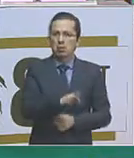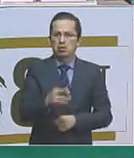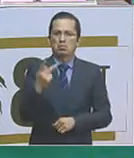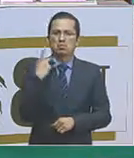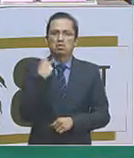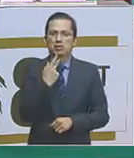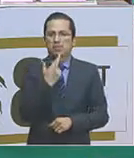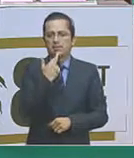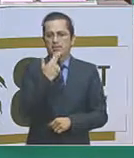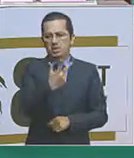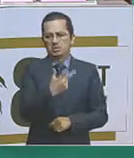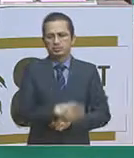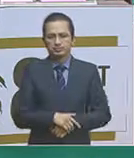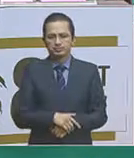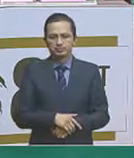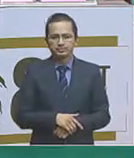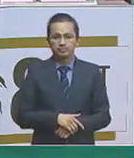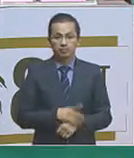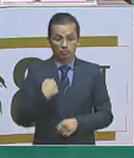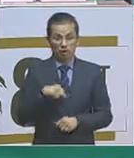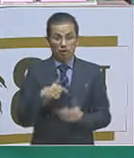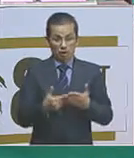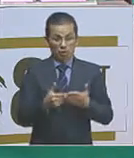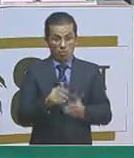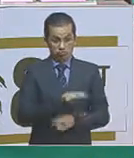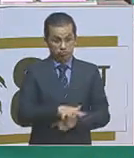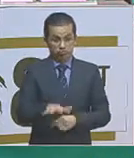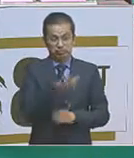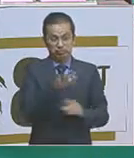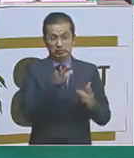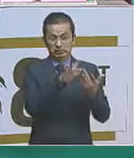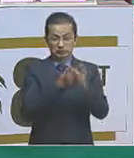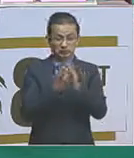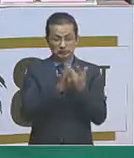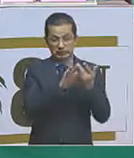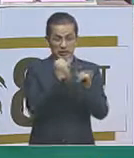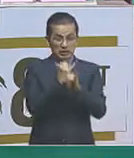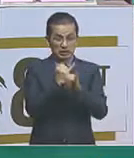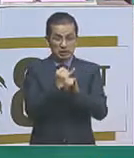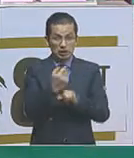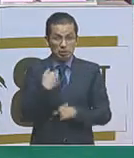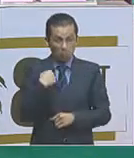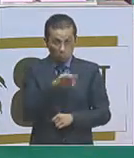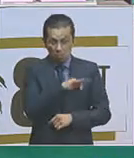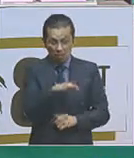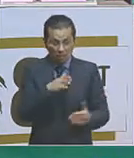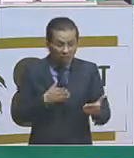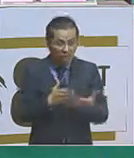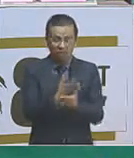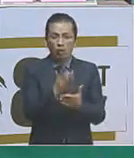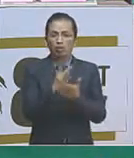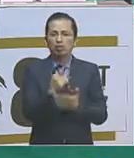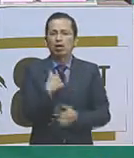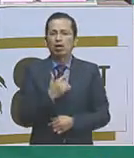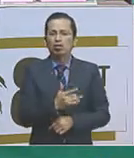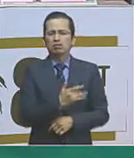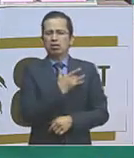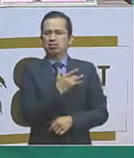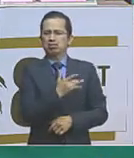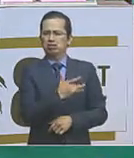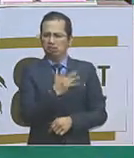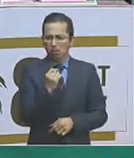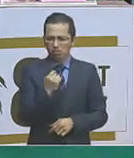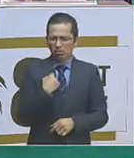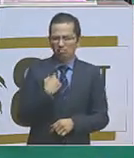no podemos navegar en este nuevo mundo de las redes sociales sólo en base de la intuición y de la percepción